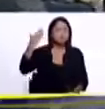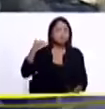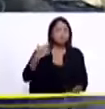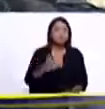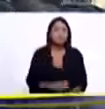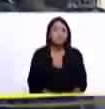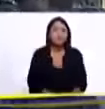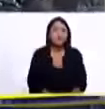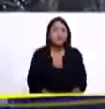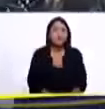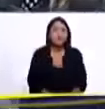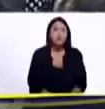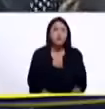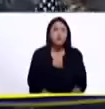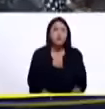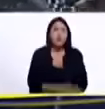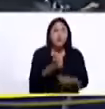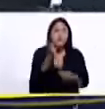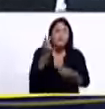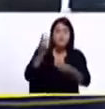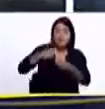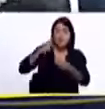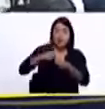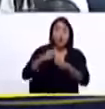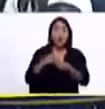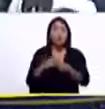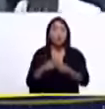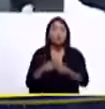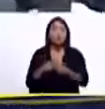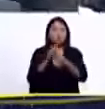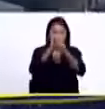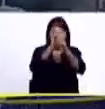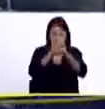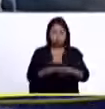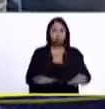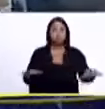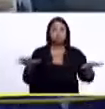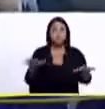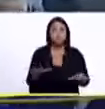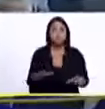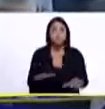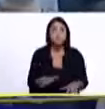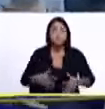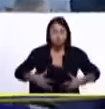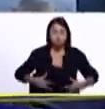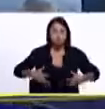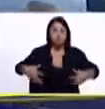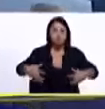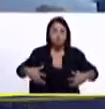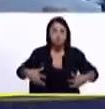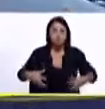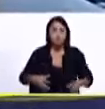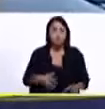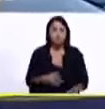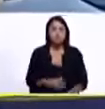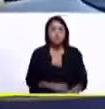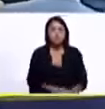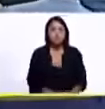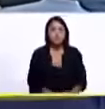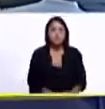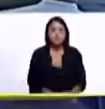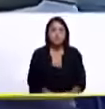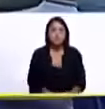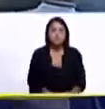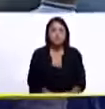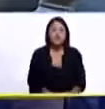la gota de petróleo. Y no fue una gota de petróleo, fueron chorros de riqueza proveniente del